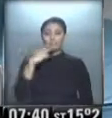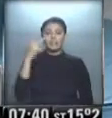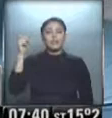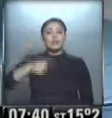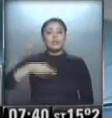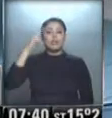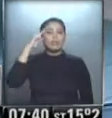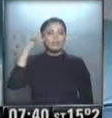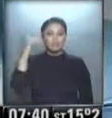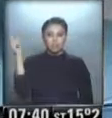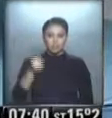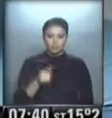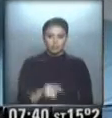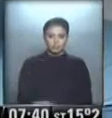23,96 por ciento